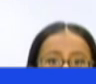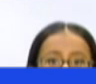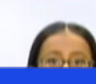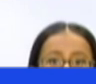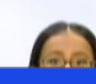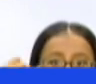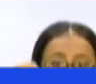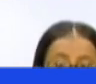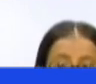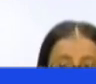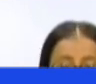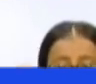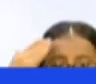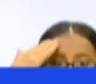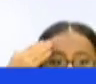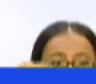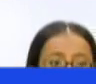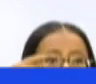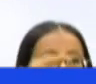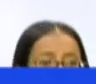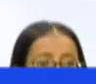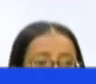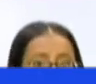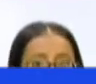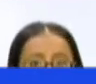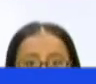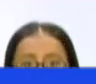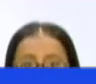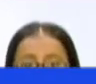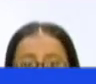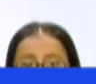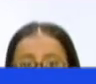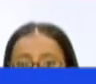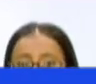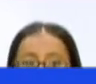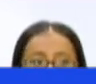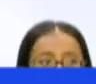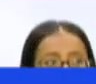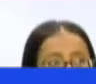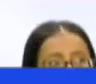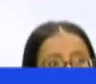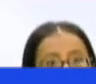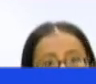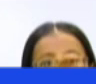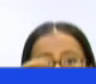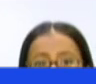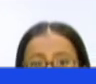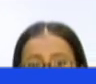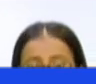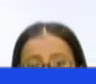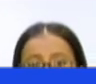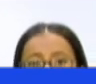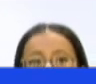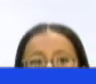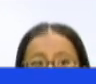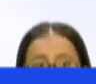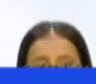por presuntamente haber recibido un soborno de 200,000 y